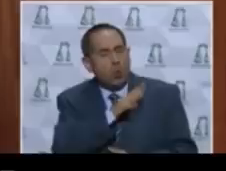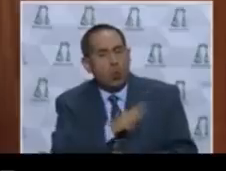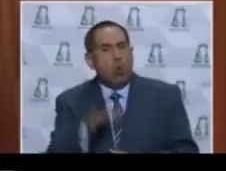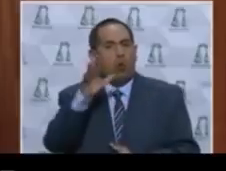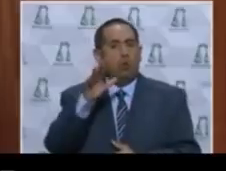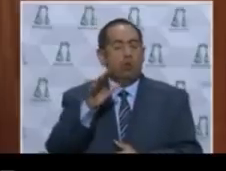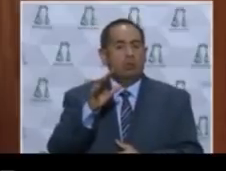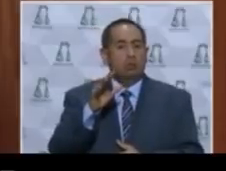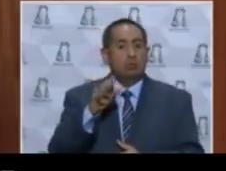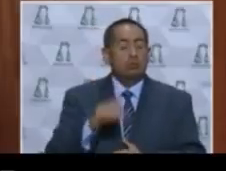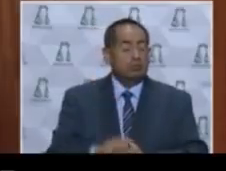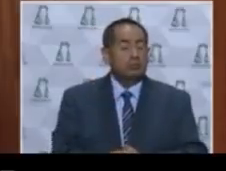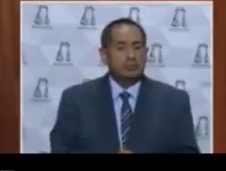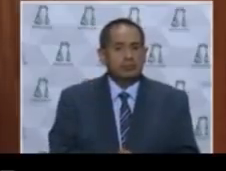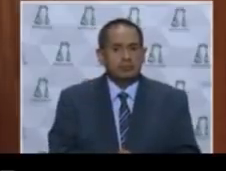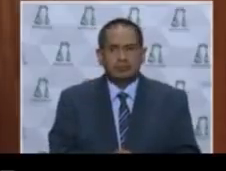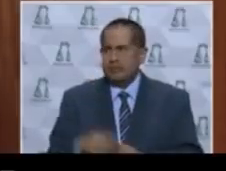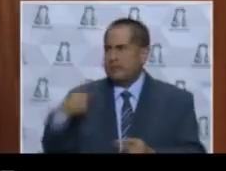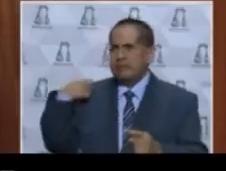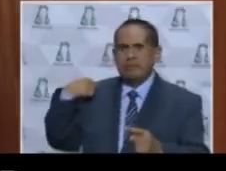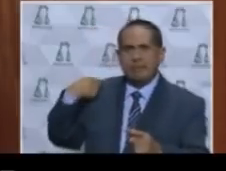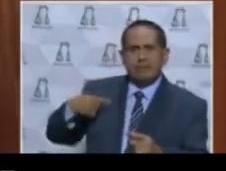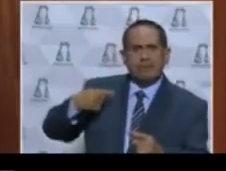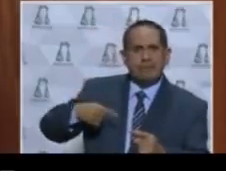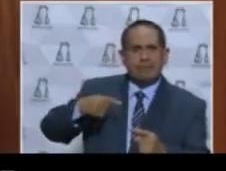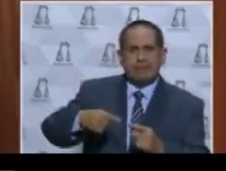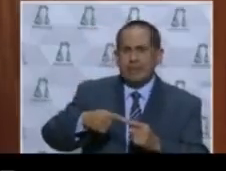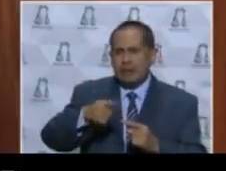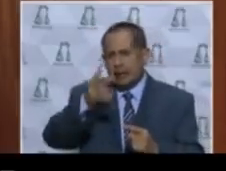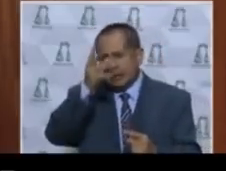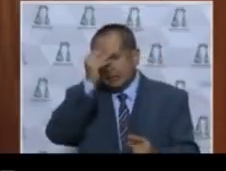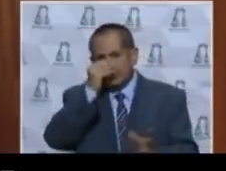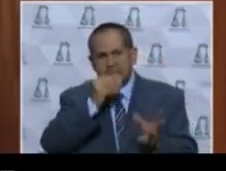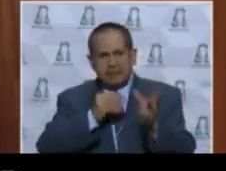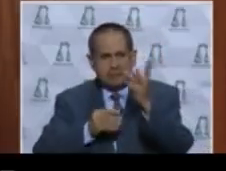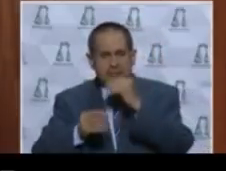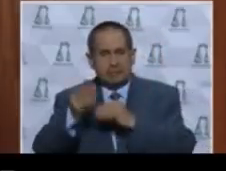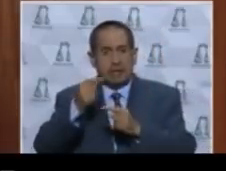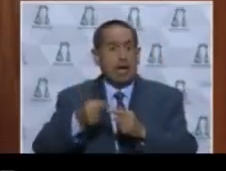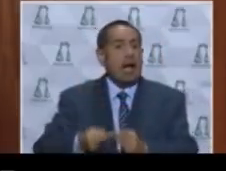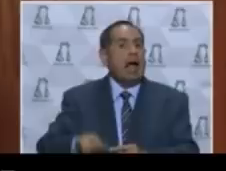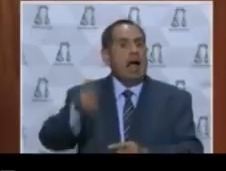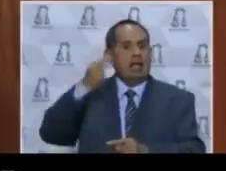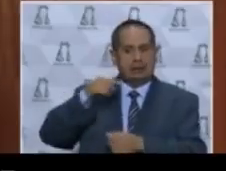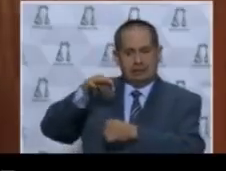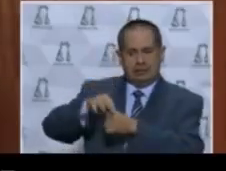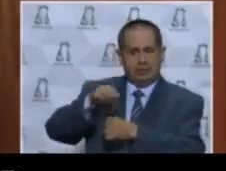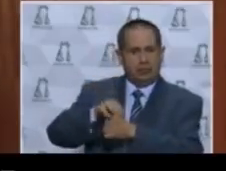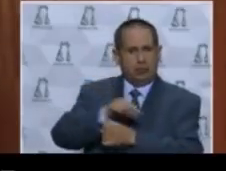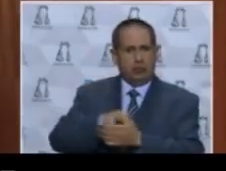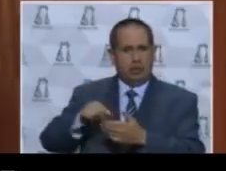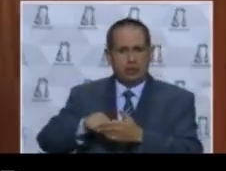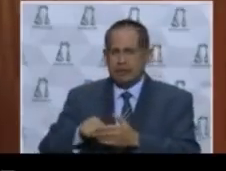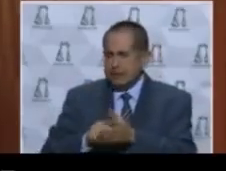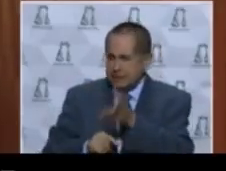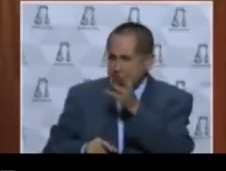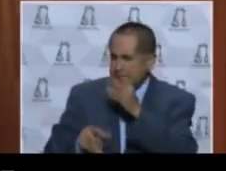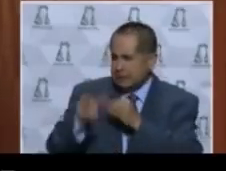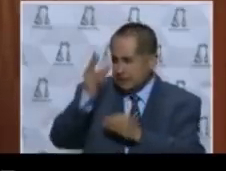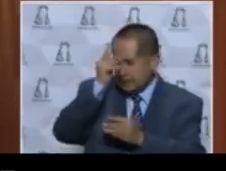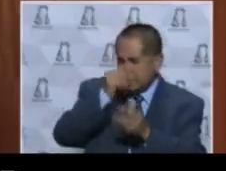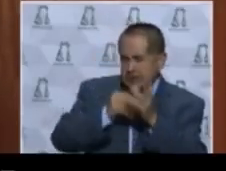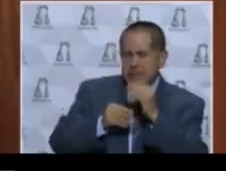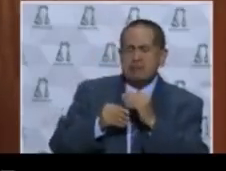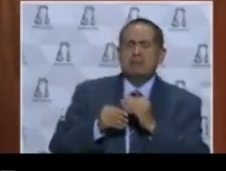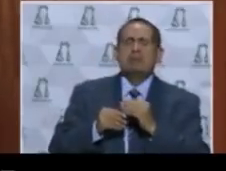muchas han sido las enseñanzas del pasado proceso electoral pero considero